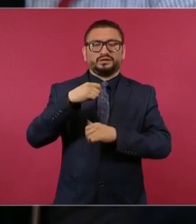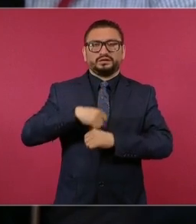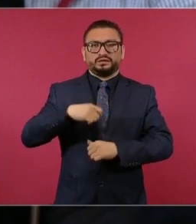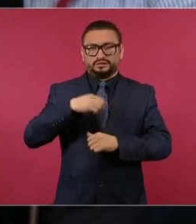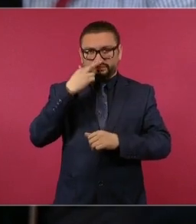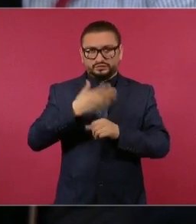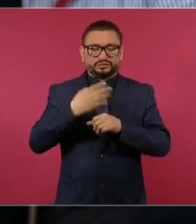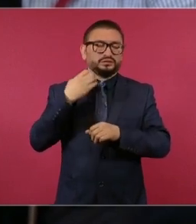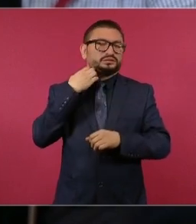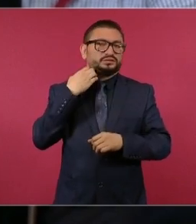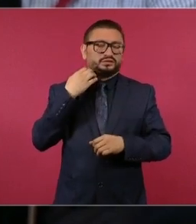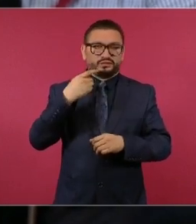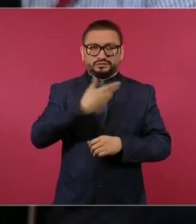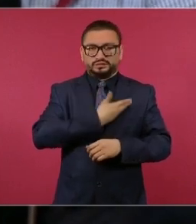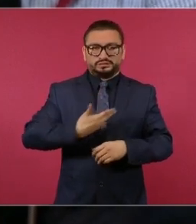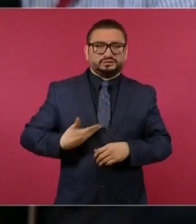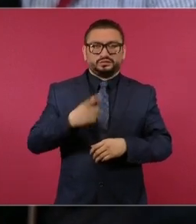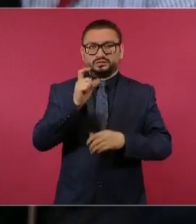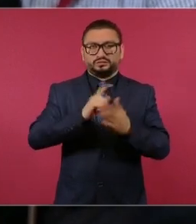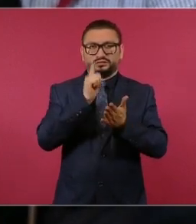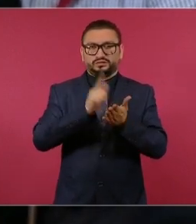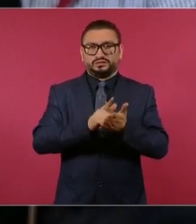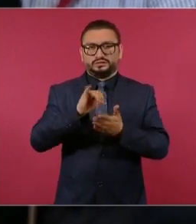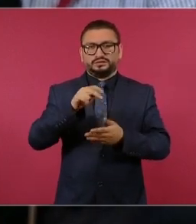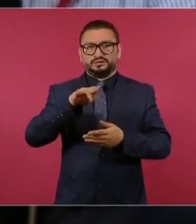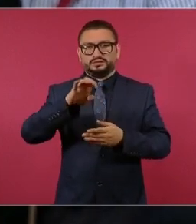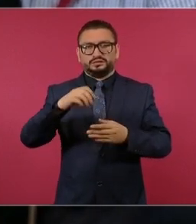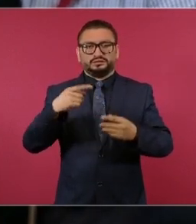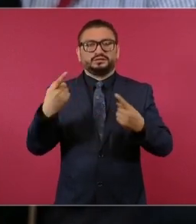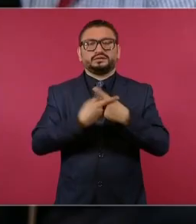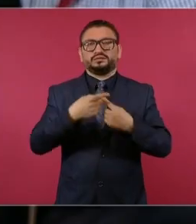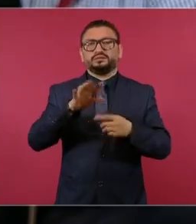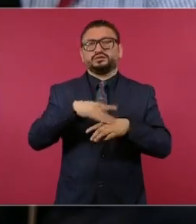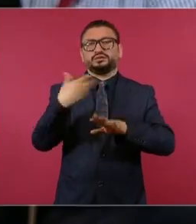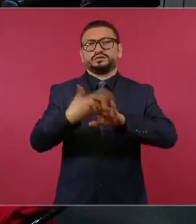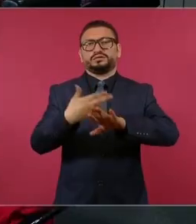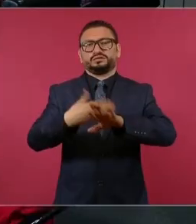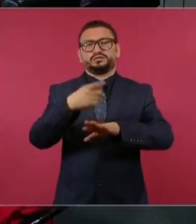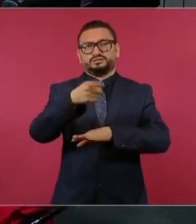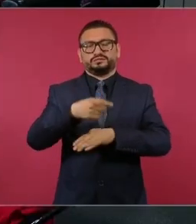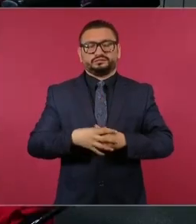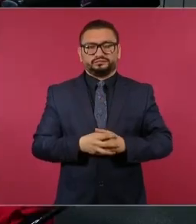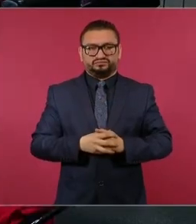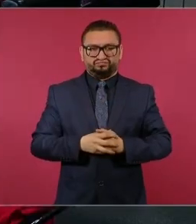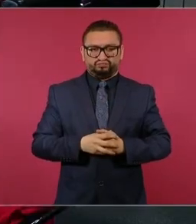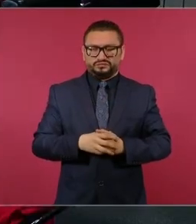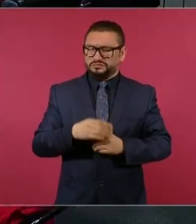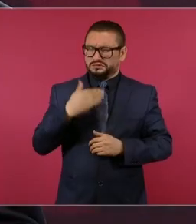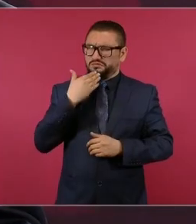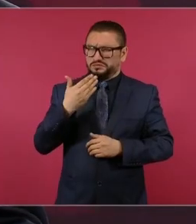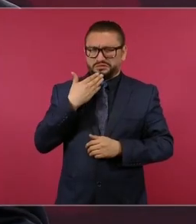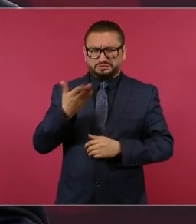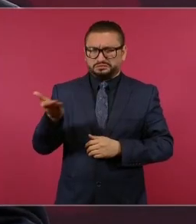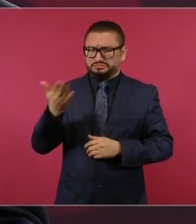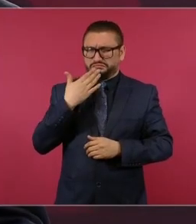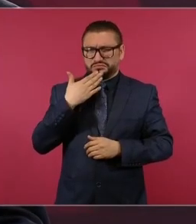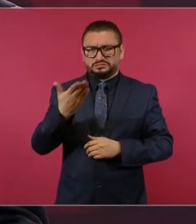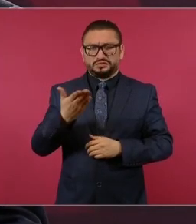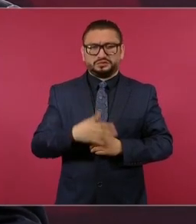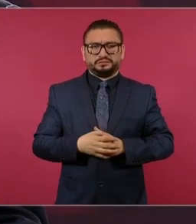Federal cuando éstas violen la ley electoral. Continúan con la narrativa de que usted está muy bien. En la elección, presidente. Está muy bien.